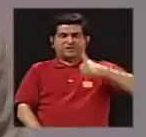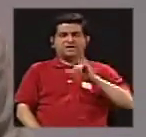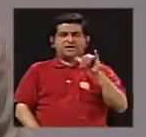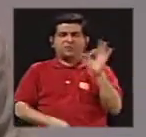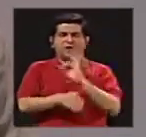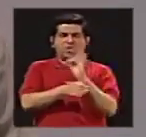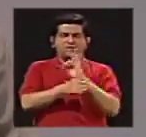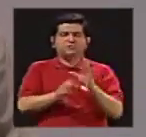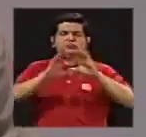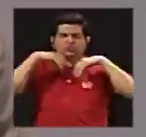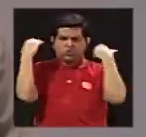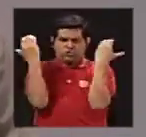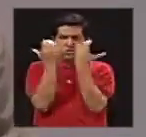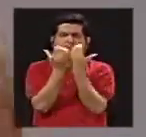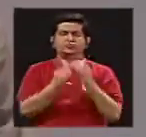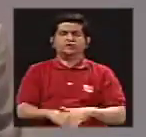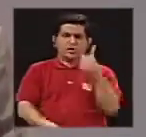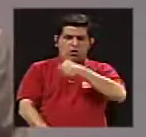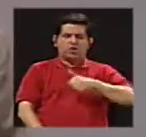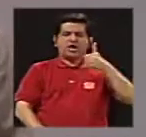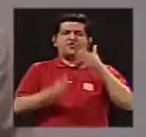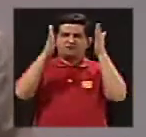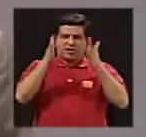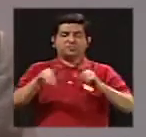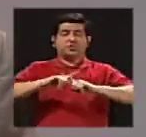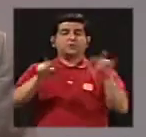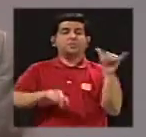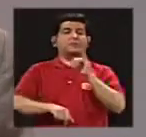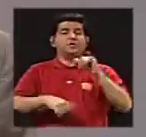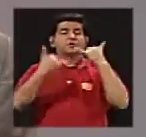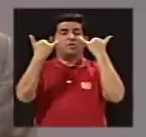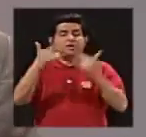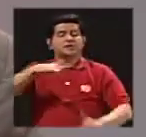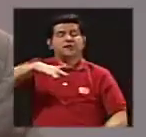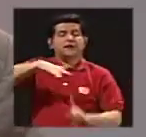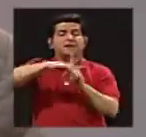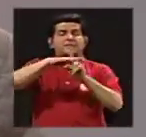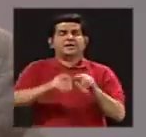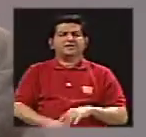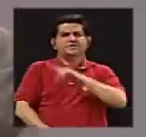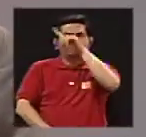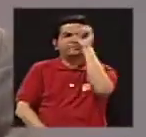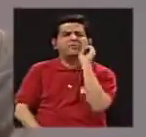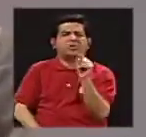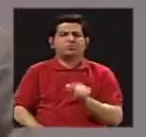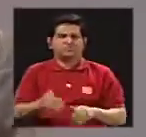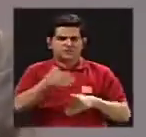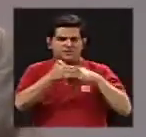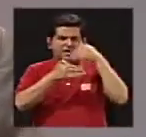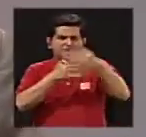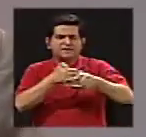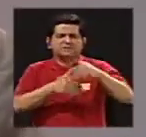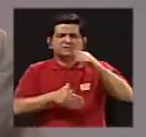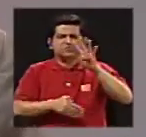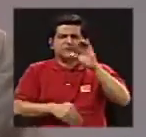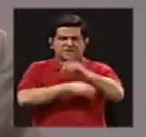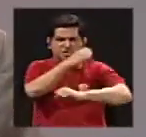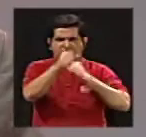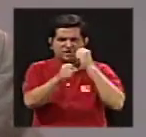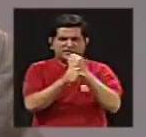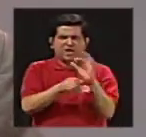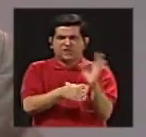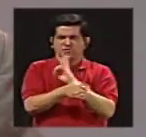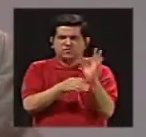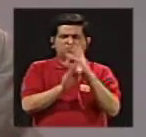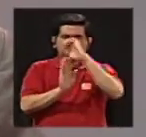las funciones de consejo del rector pero también nos deja ya empieza a surgir El interrogante Bueno después de 40 años está de estar funcionando